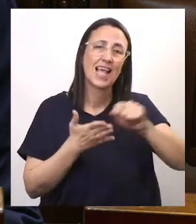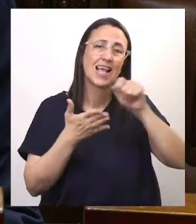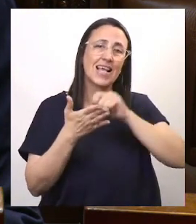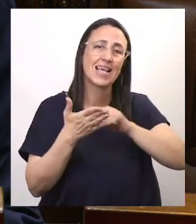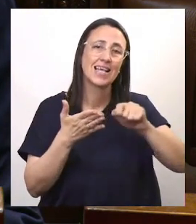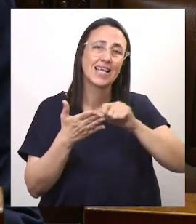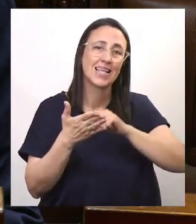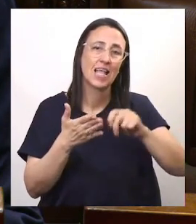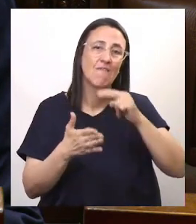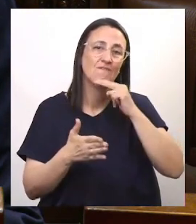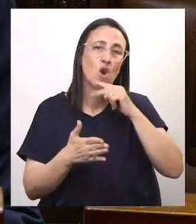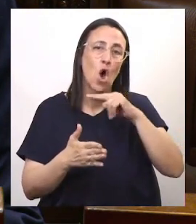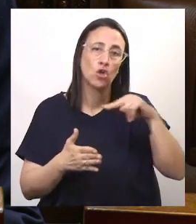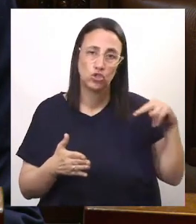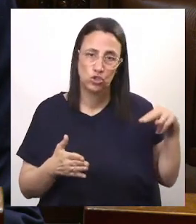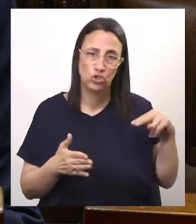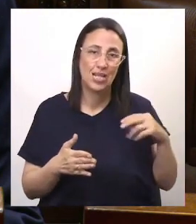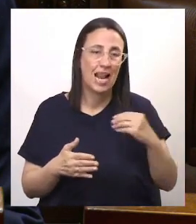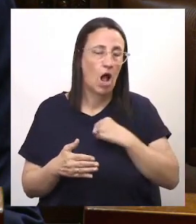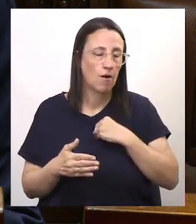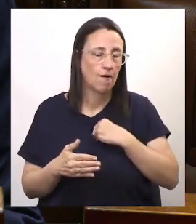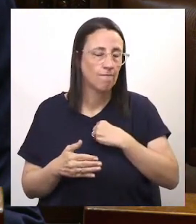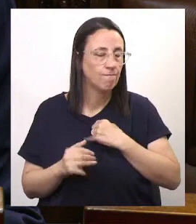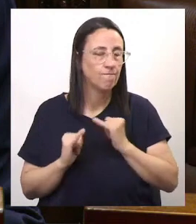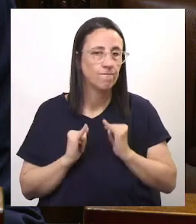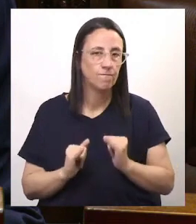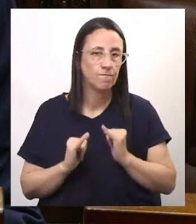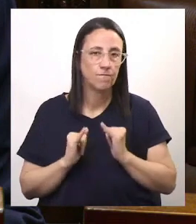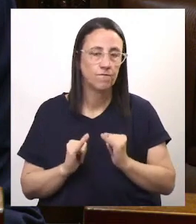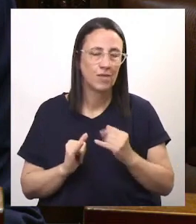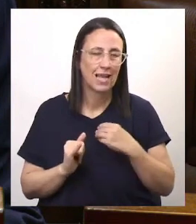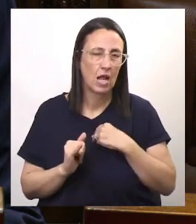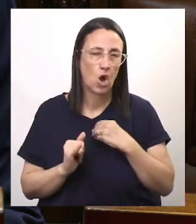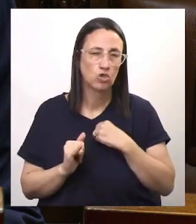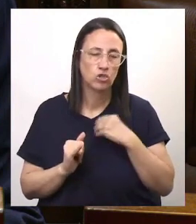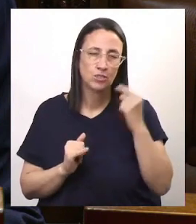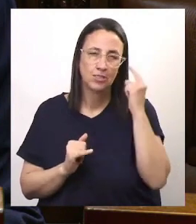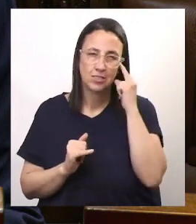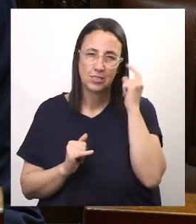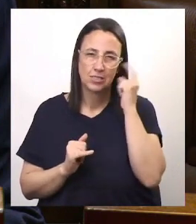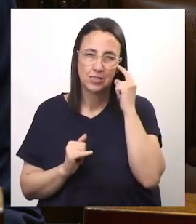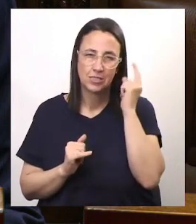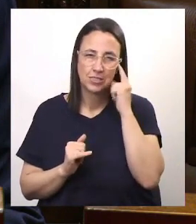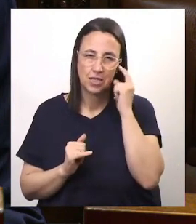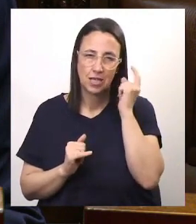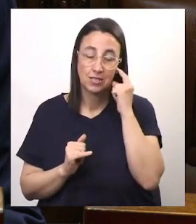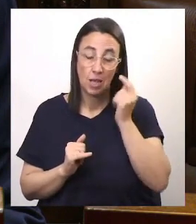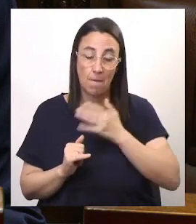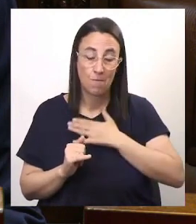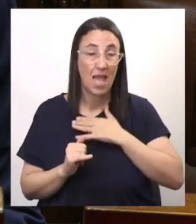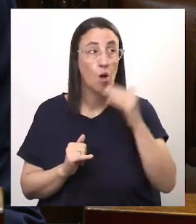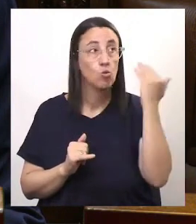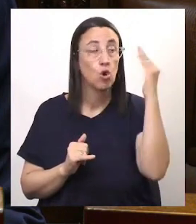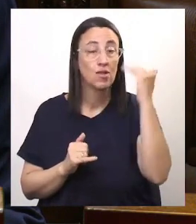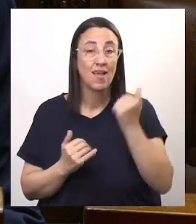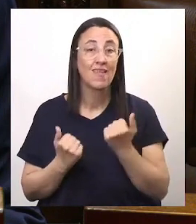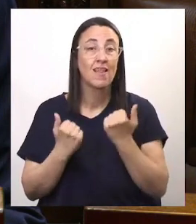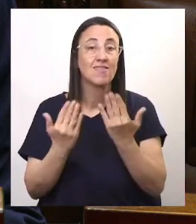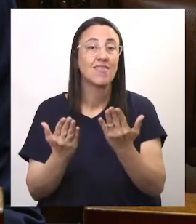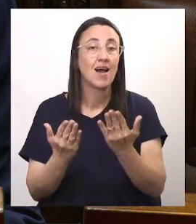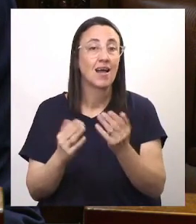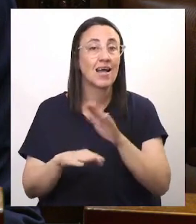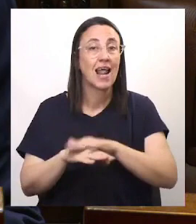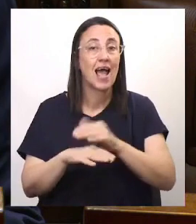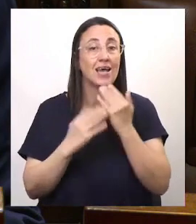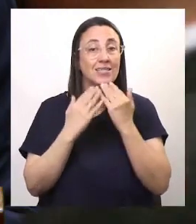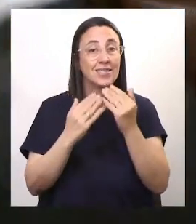en bronce en la conciencia de todos los compatriotas. Mi autoridad emana de vosotros y